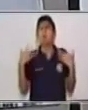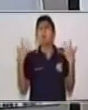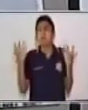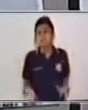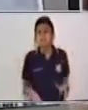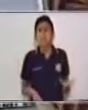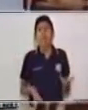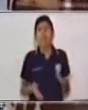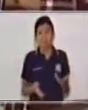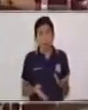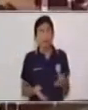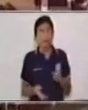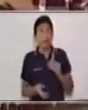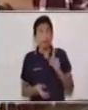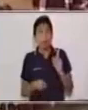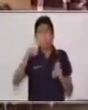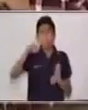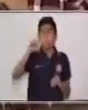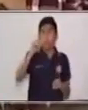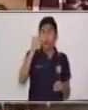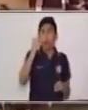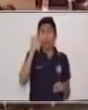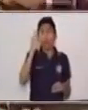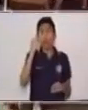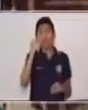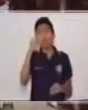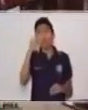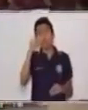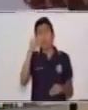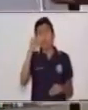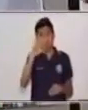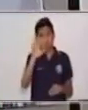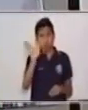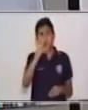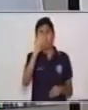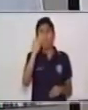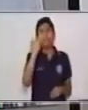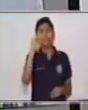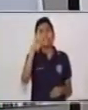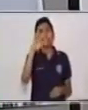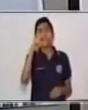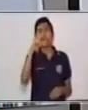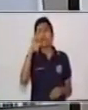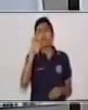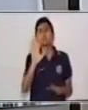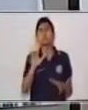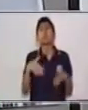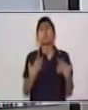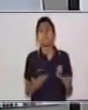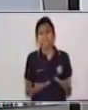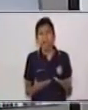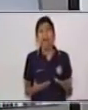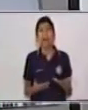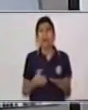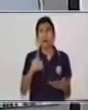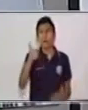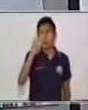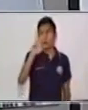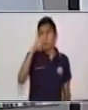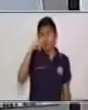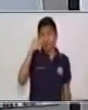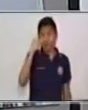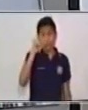es un modificador directo debido a que es un artículo.